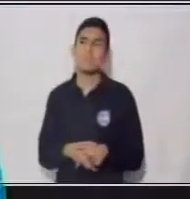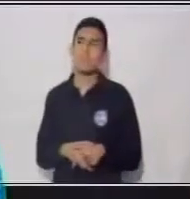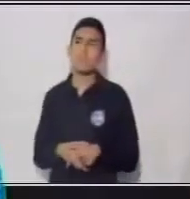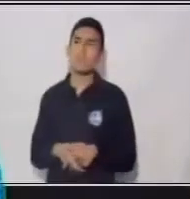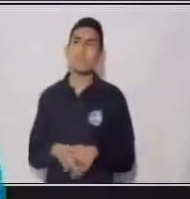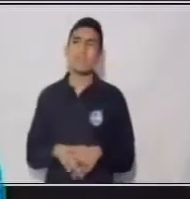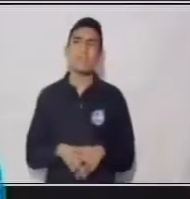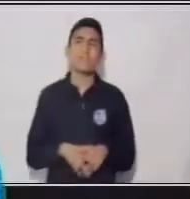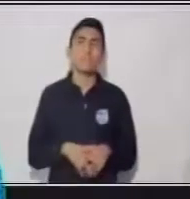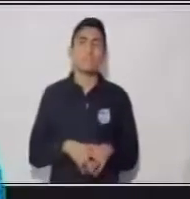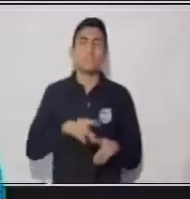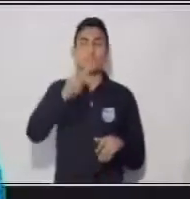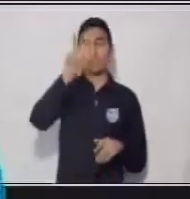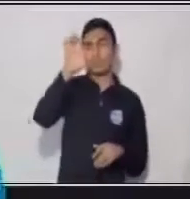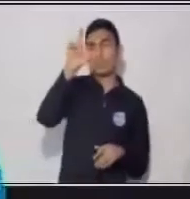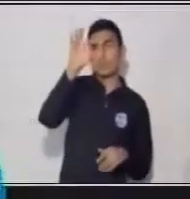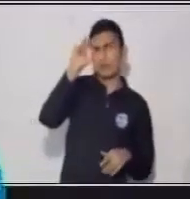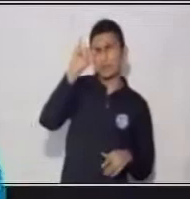distancia